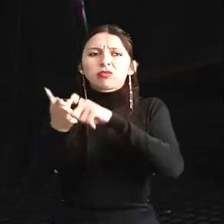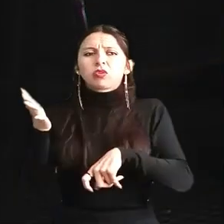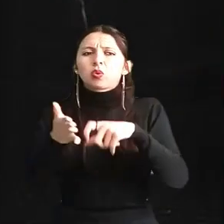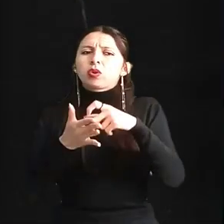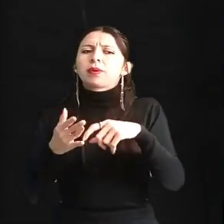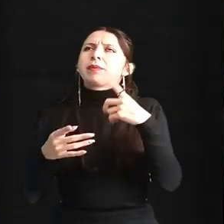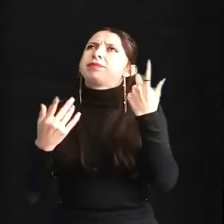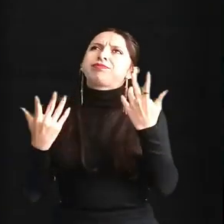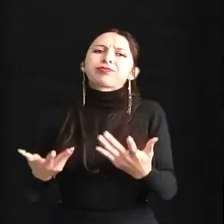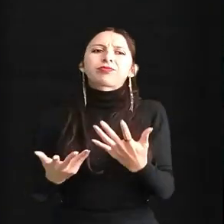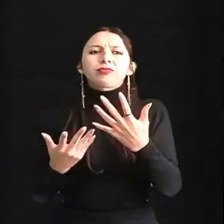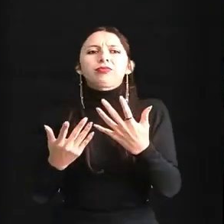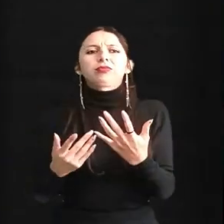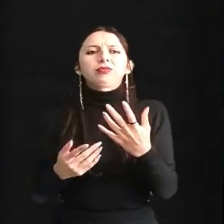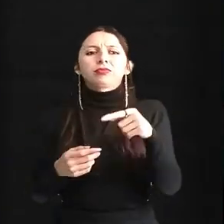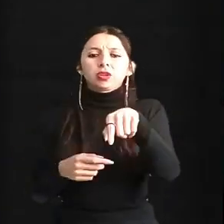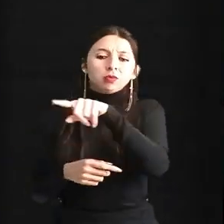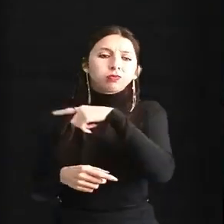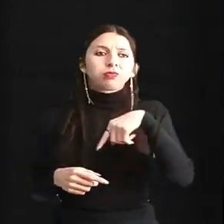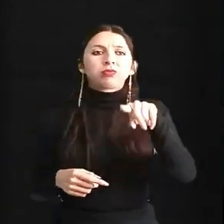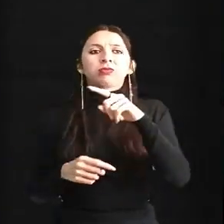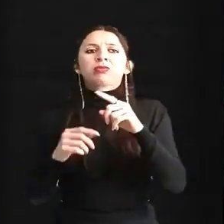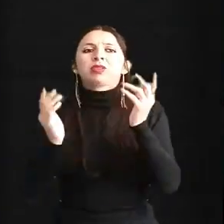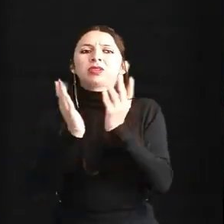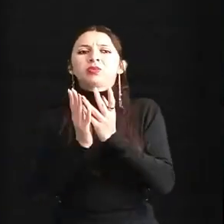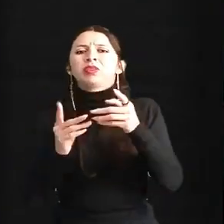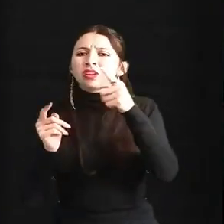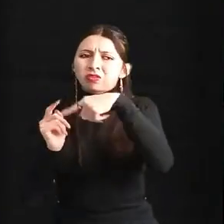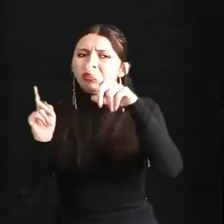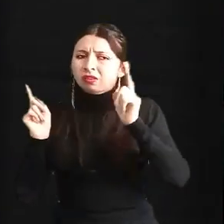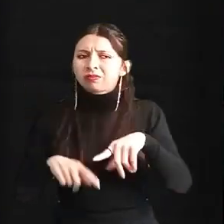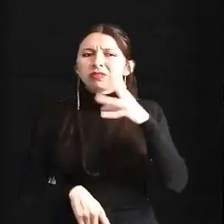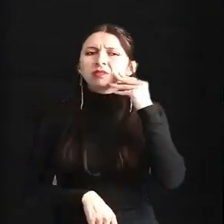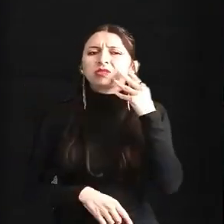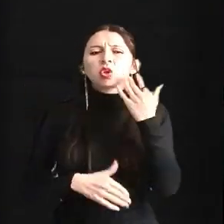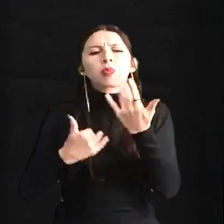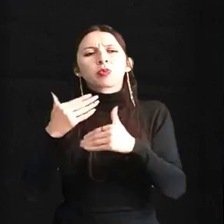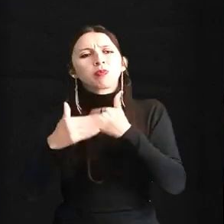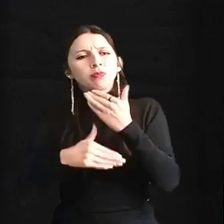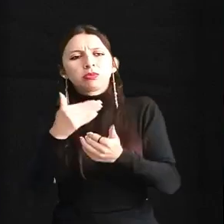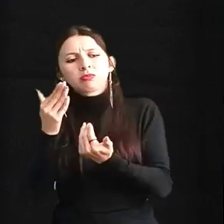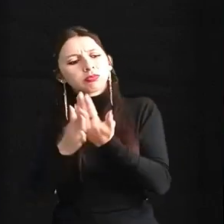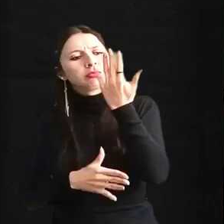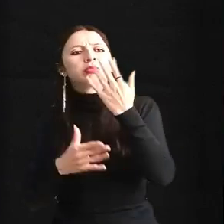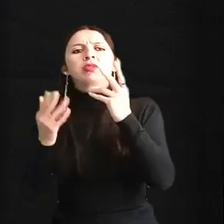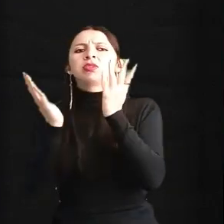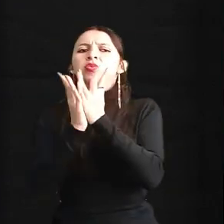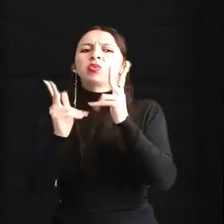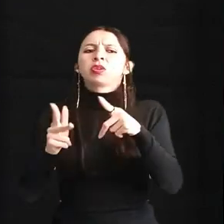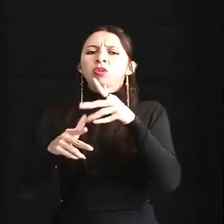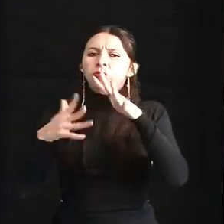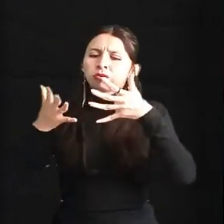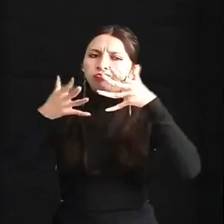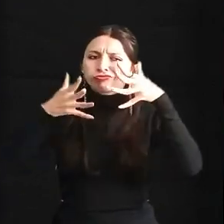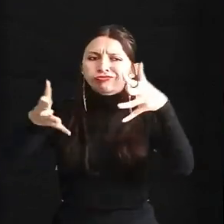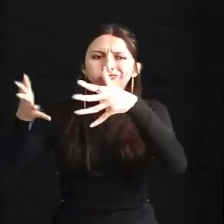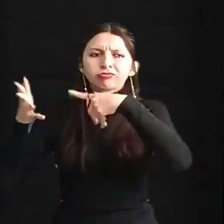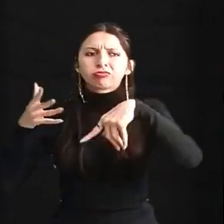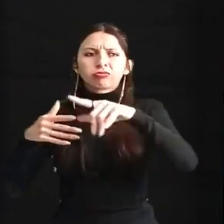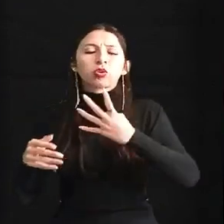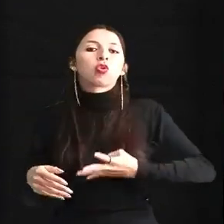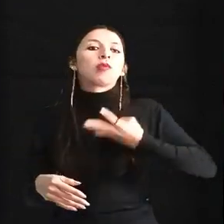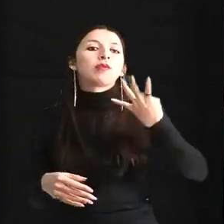concretan en un manuscrito entonces La idea es aprovechar la experiencia que vamos adquiriendo para desarrollar en las nuevas generaciones